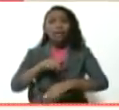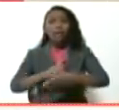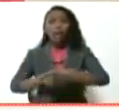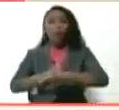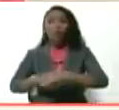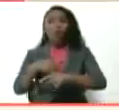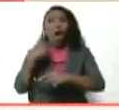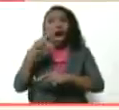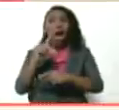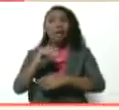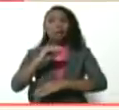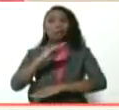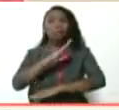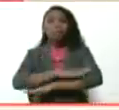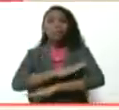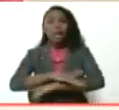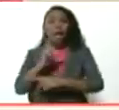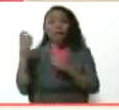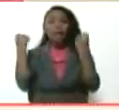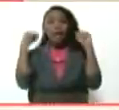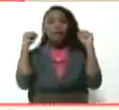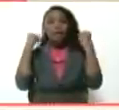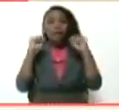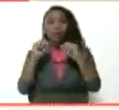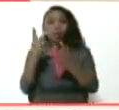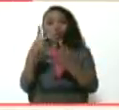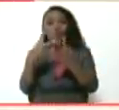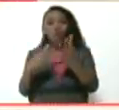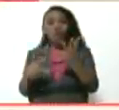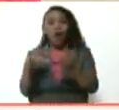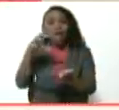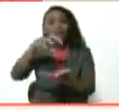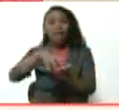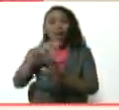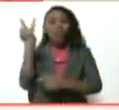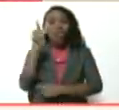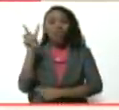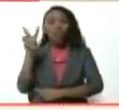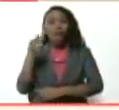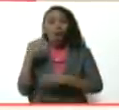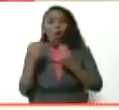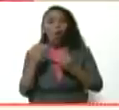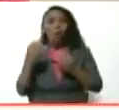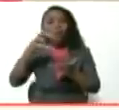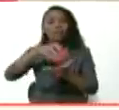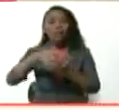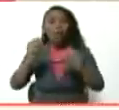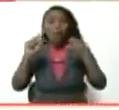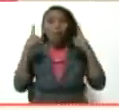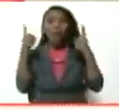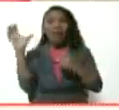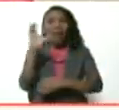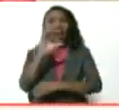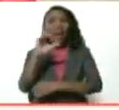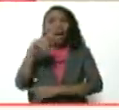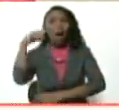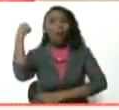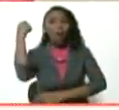está ejecutando ese ejercicio. En varios estados de Venezuela, como el estado La Guaira, en Caracas, en